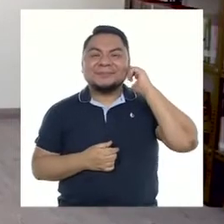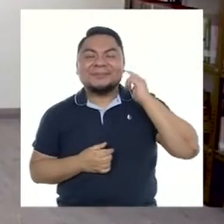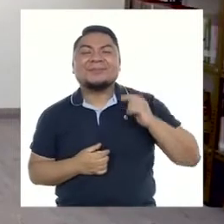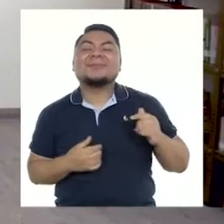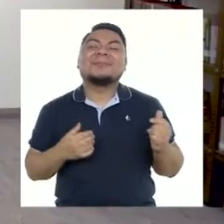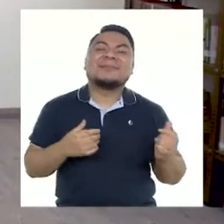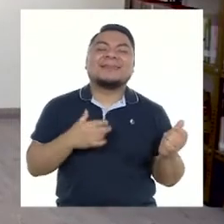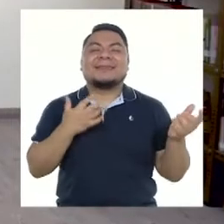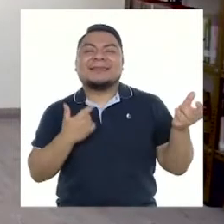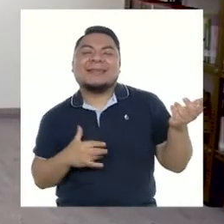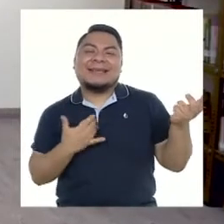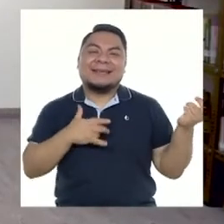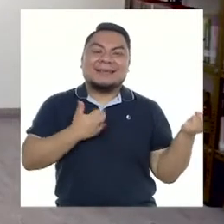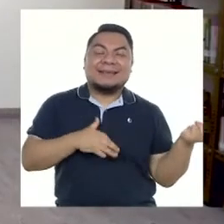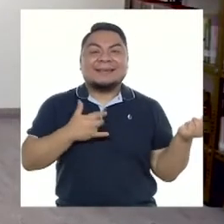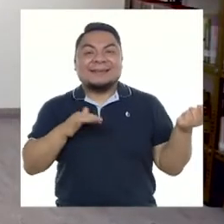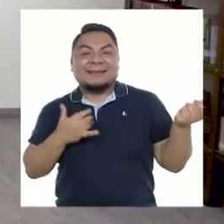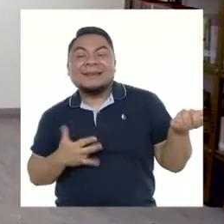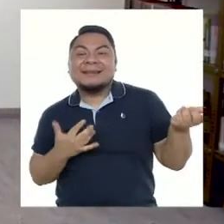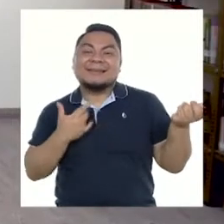¿Eh?